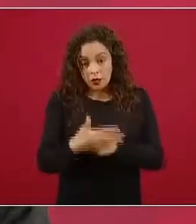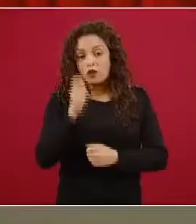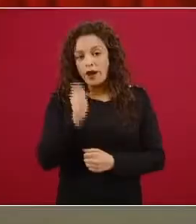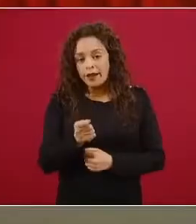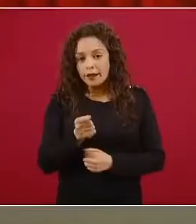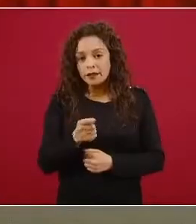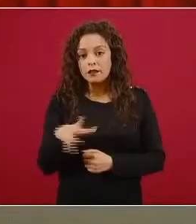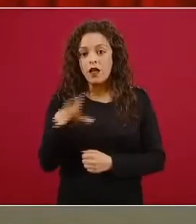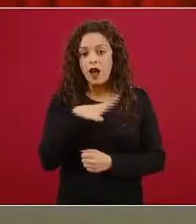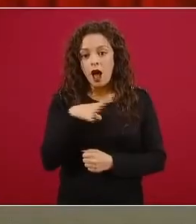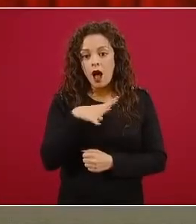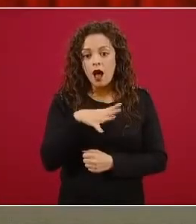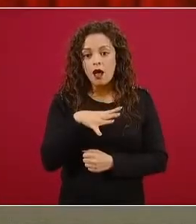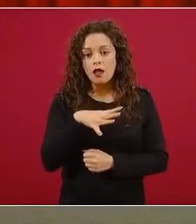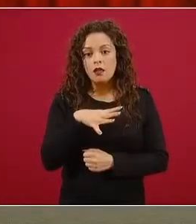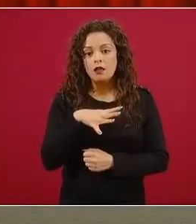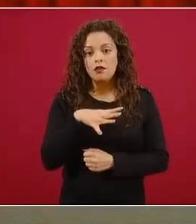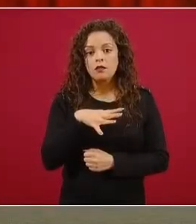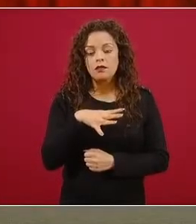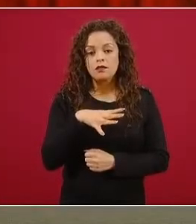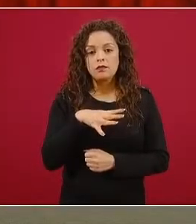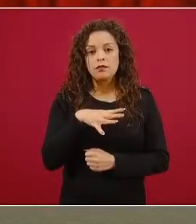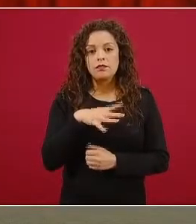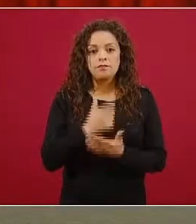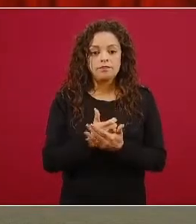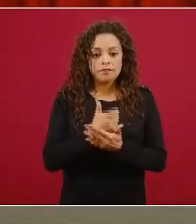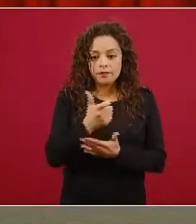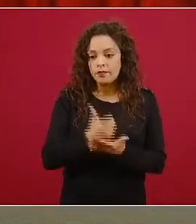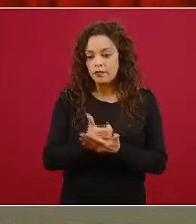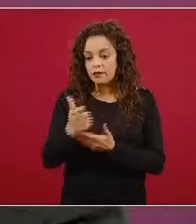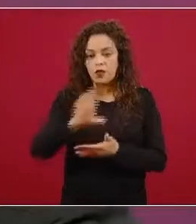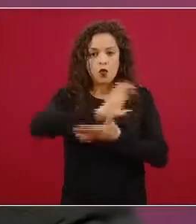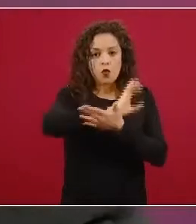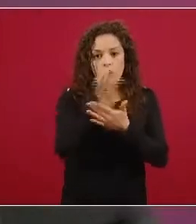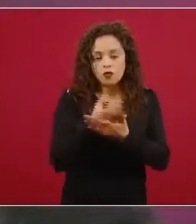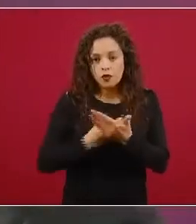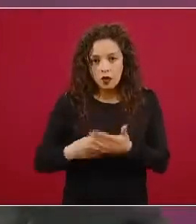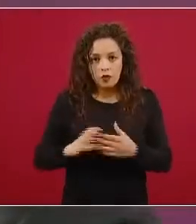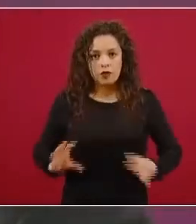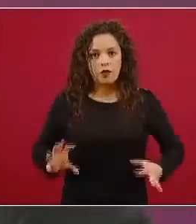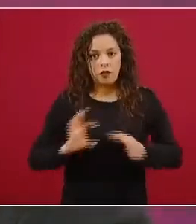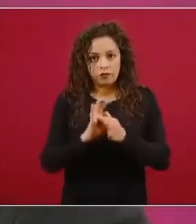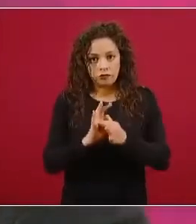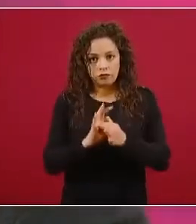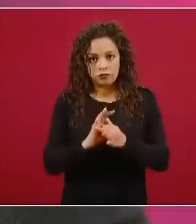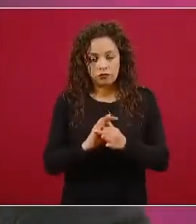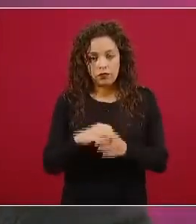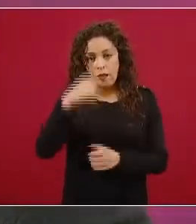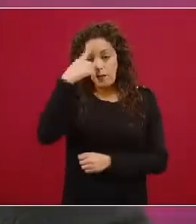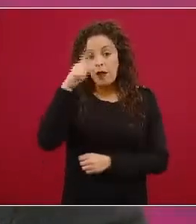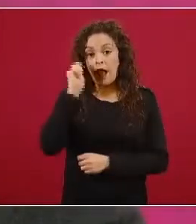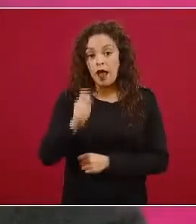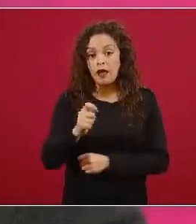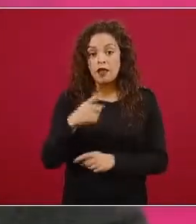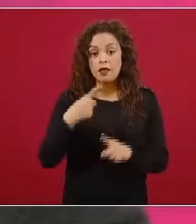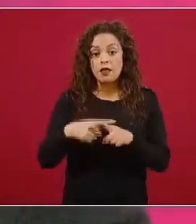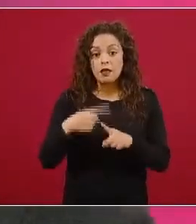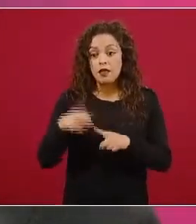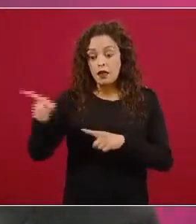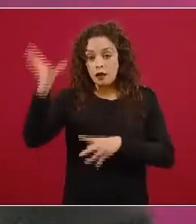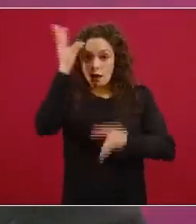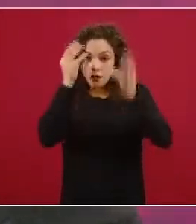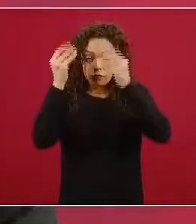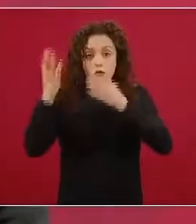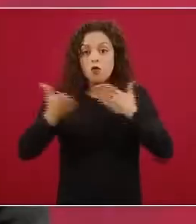el tener incentivos laborales, incentivos de contrato, para que quienes se formen